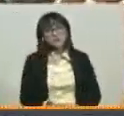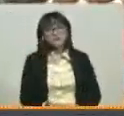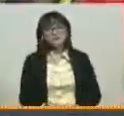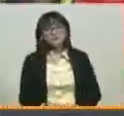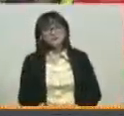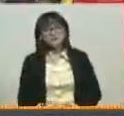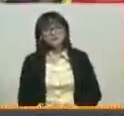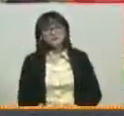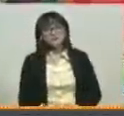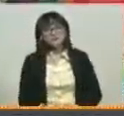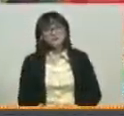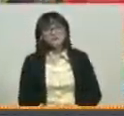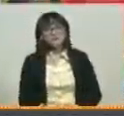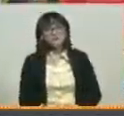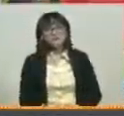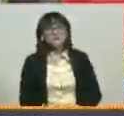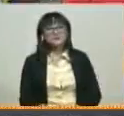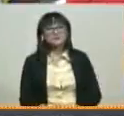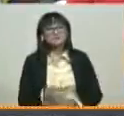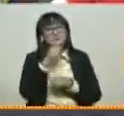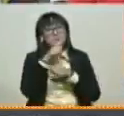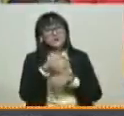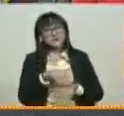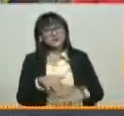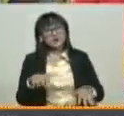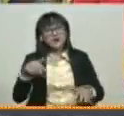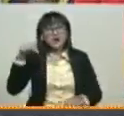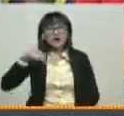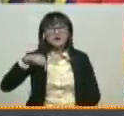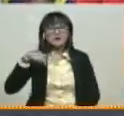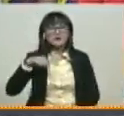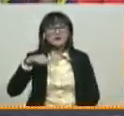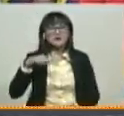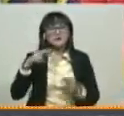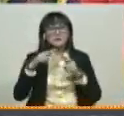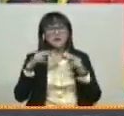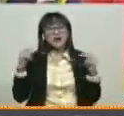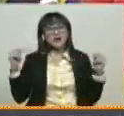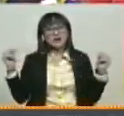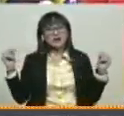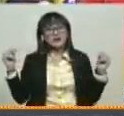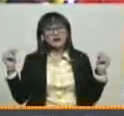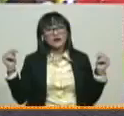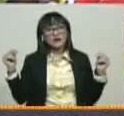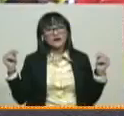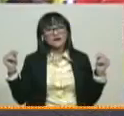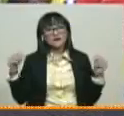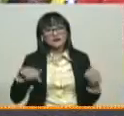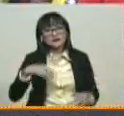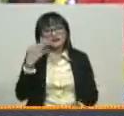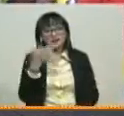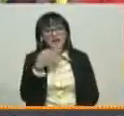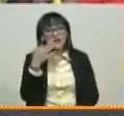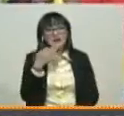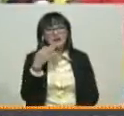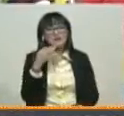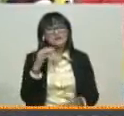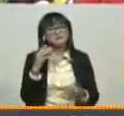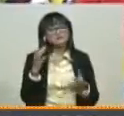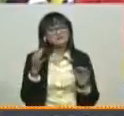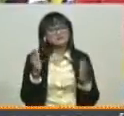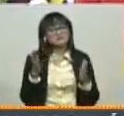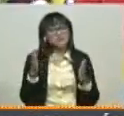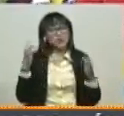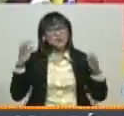Es el mensaje que le mando desde aquí, desde Valera, esta tarde nublada, esta